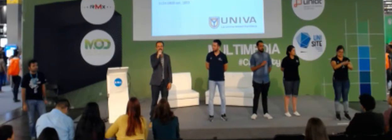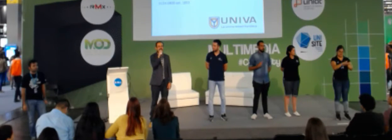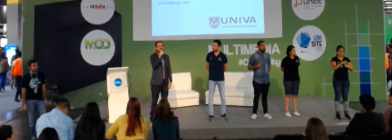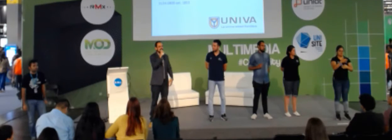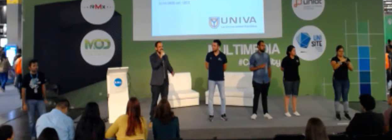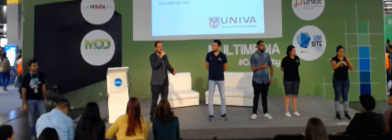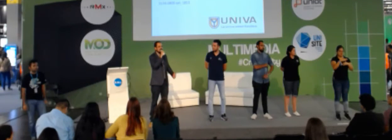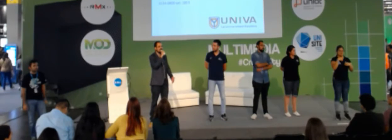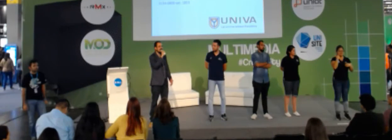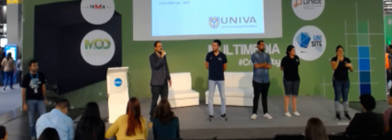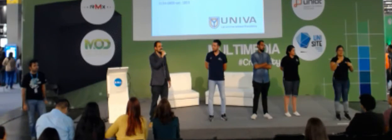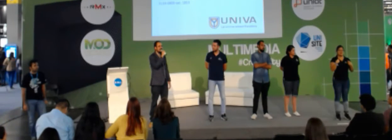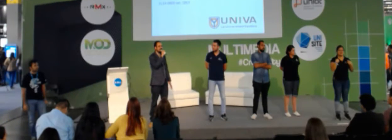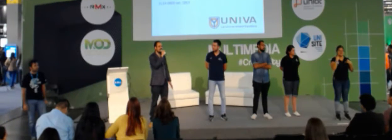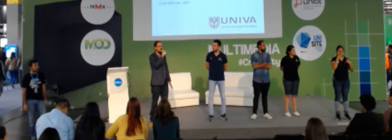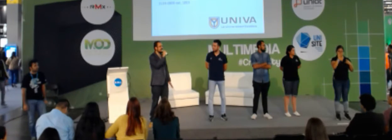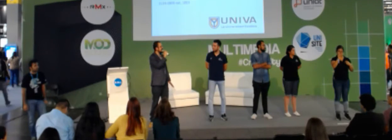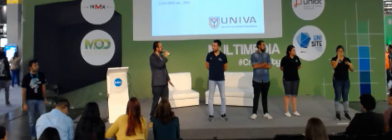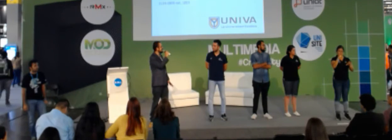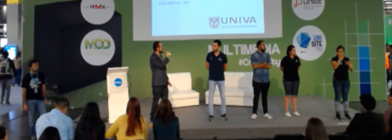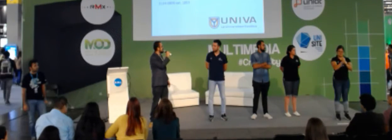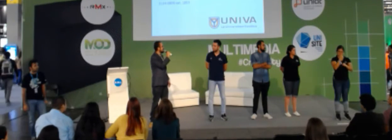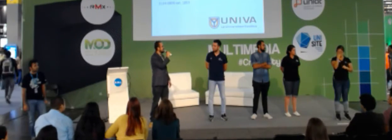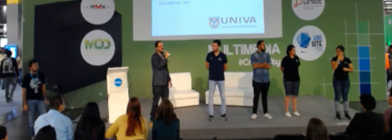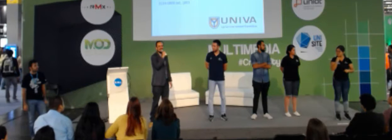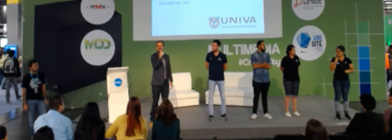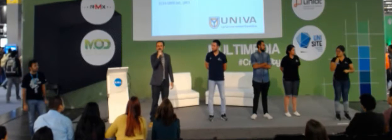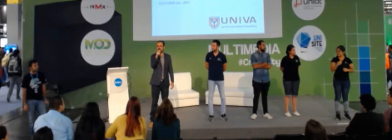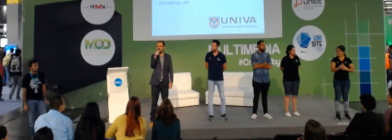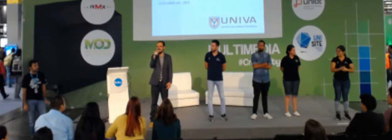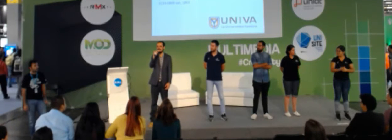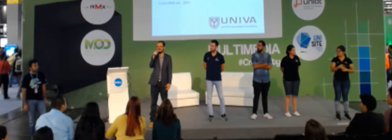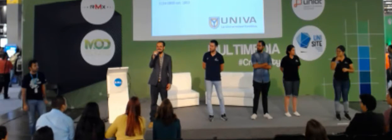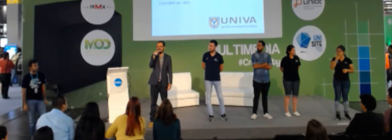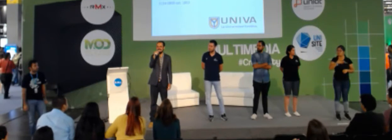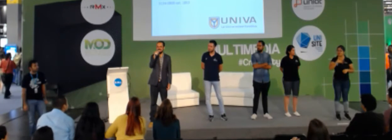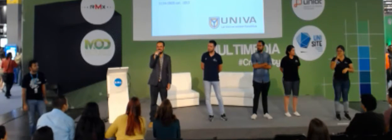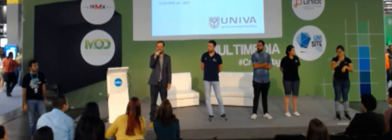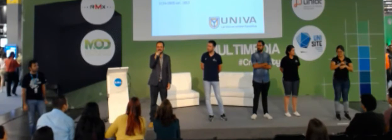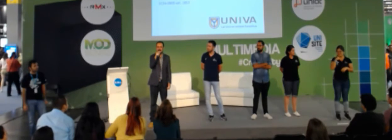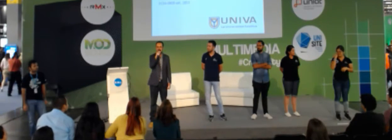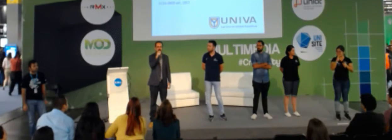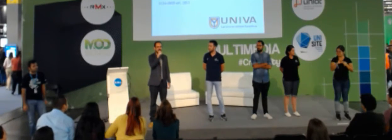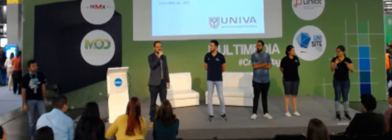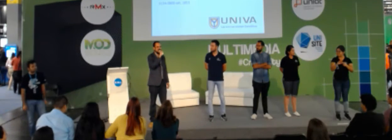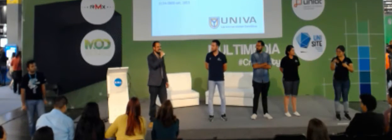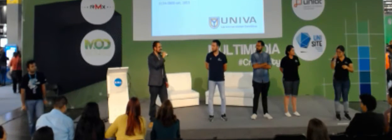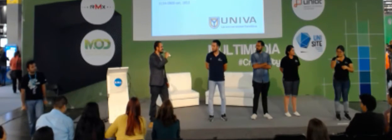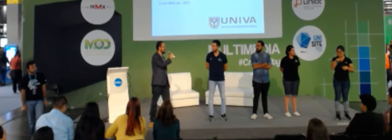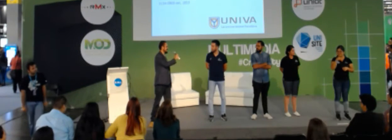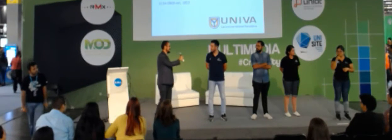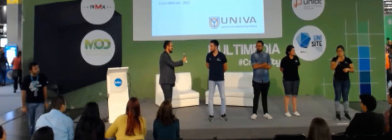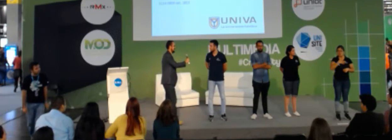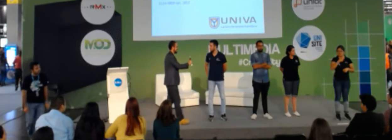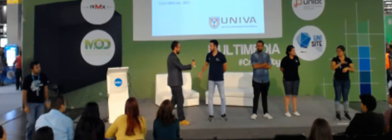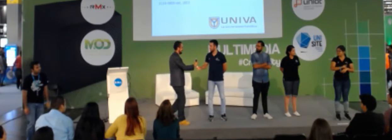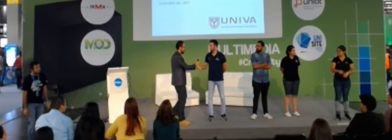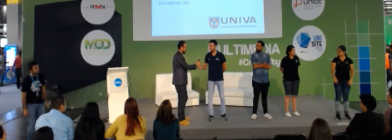Incluyente. Les queremos enseñar una seña bonita, ¿no? Buenos días, para que se vayan con buenos días.